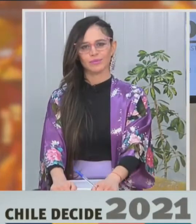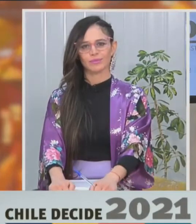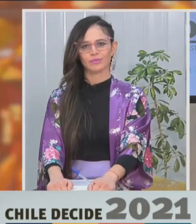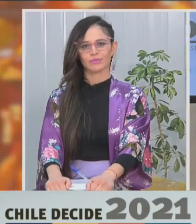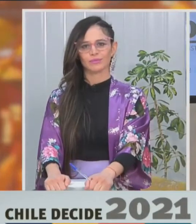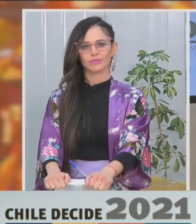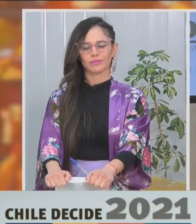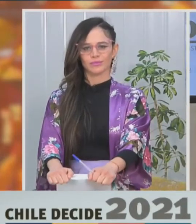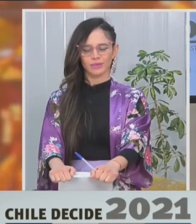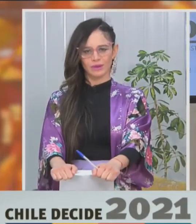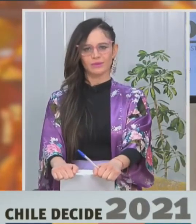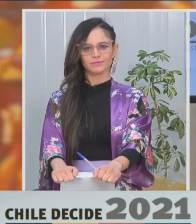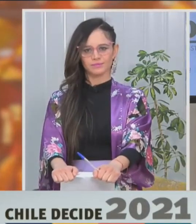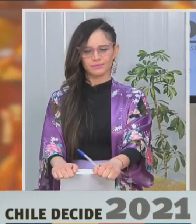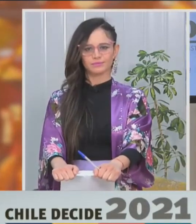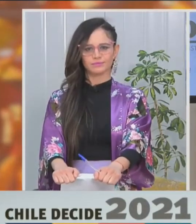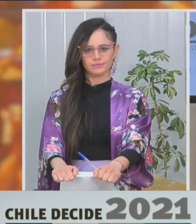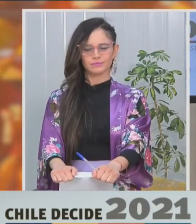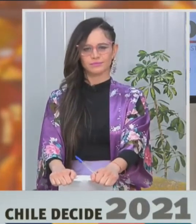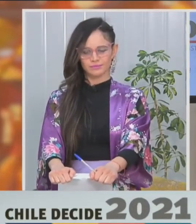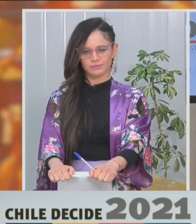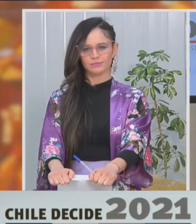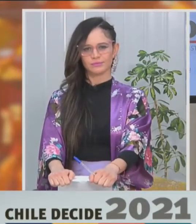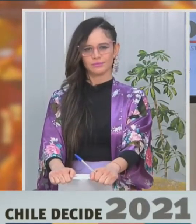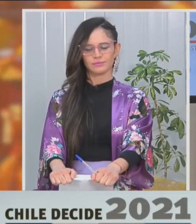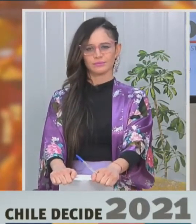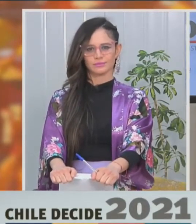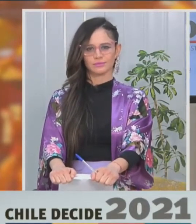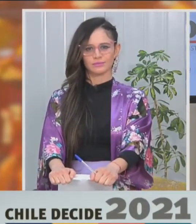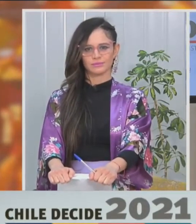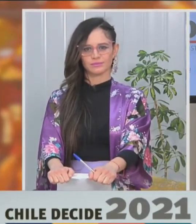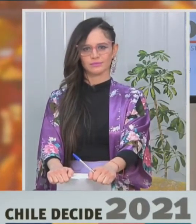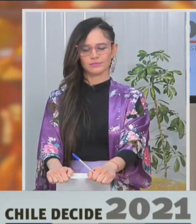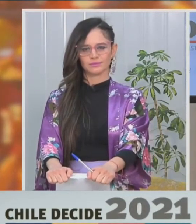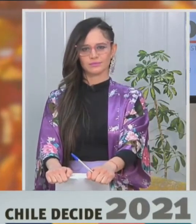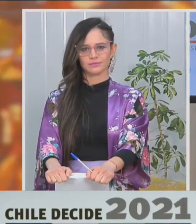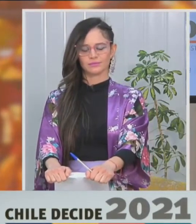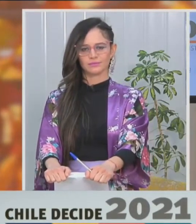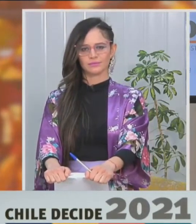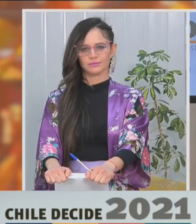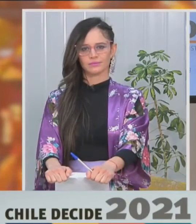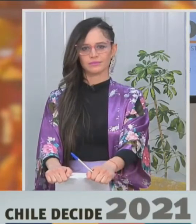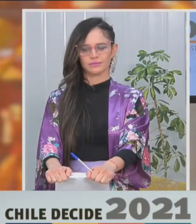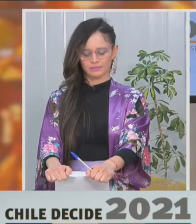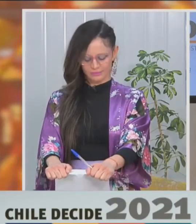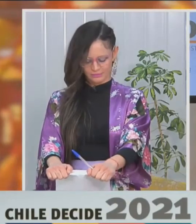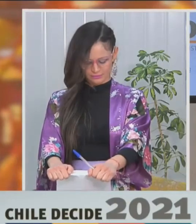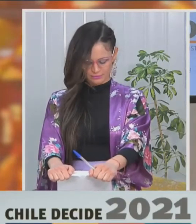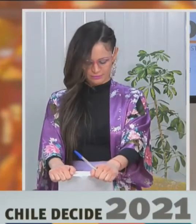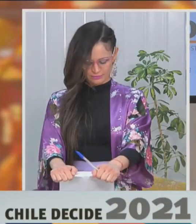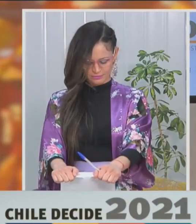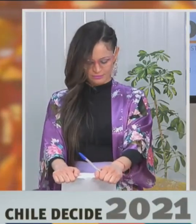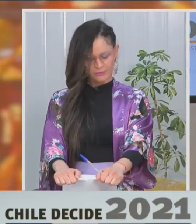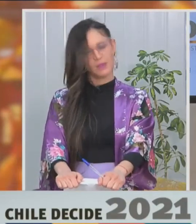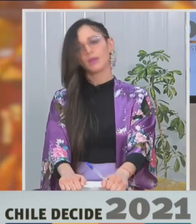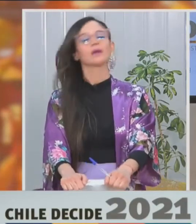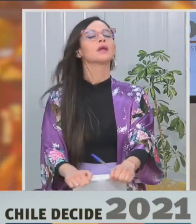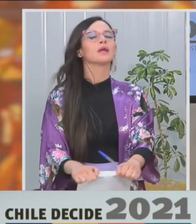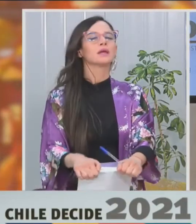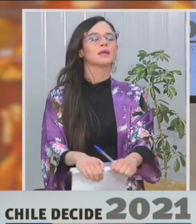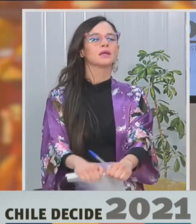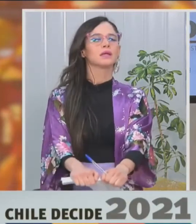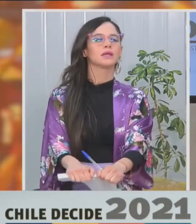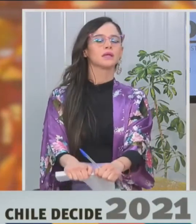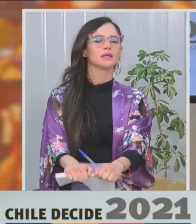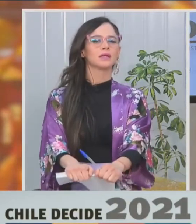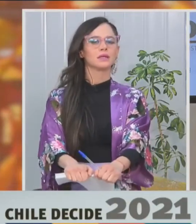viendo también respecto a las atribuciones que corresponden a los gobernadores, que principalmente es manejar el CORE y ver todo este tema de las